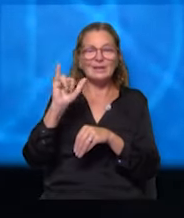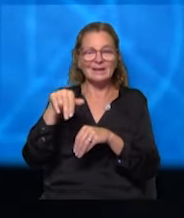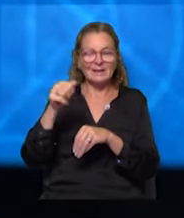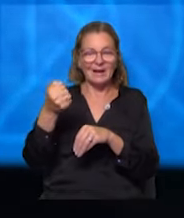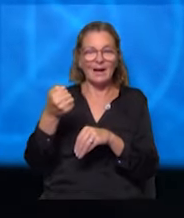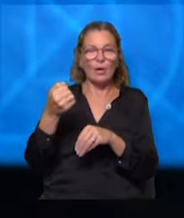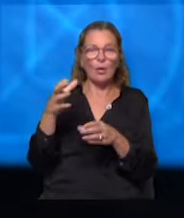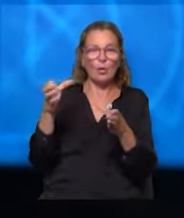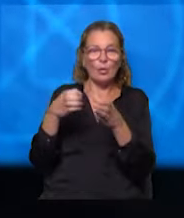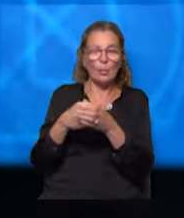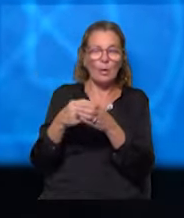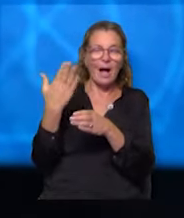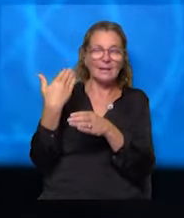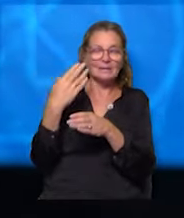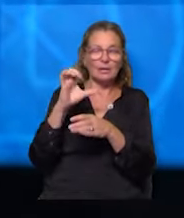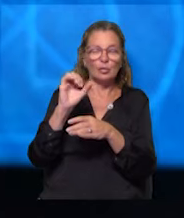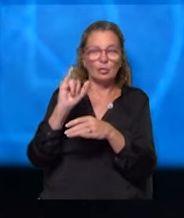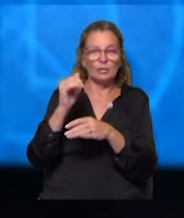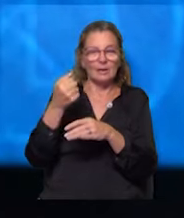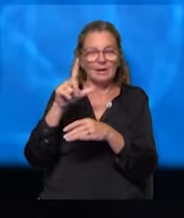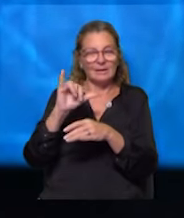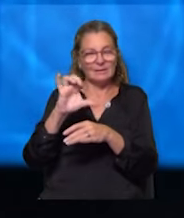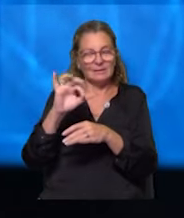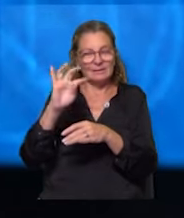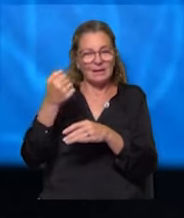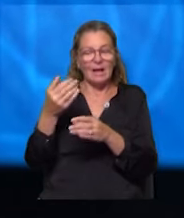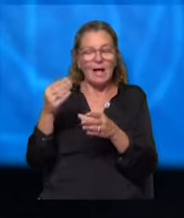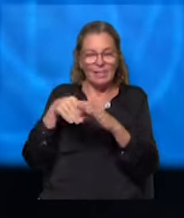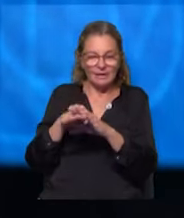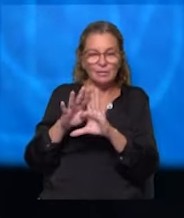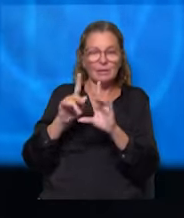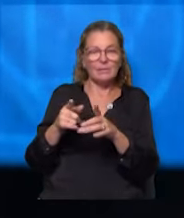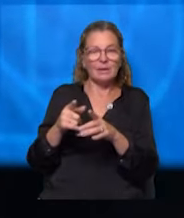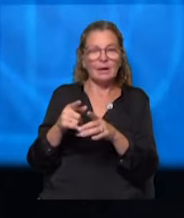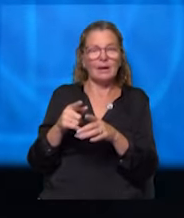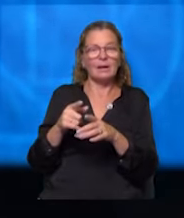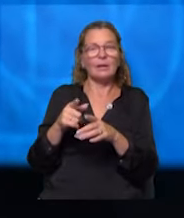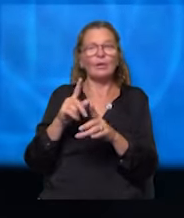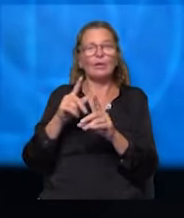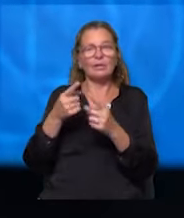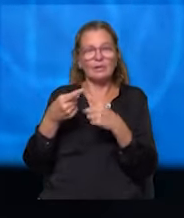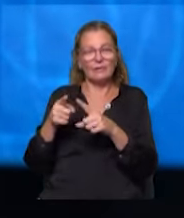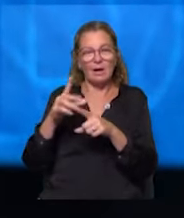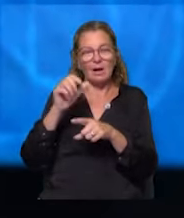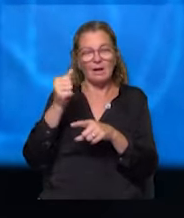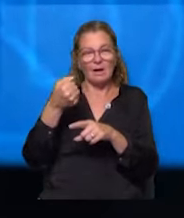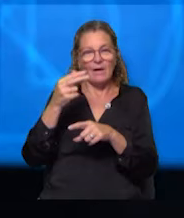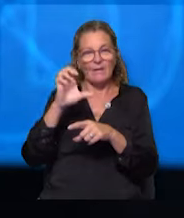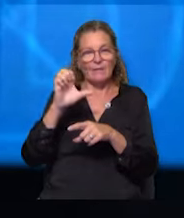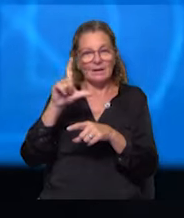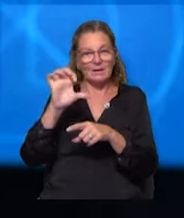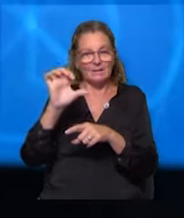de exs socialistas que que Que bueno que integran convocatoria izquierda cristiana claveles rojos en fin